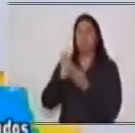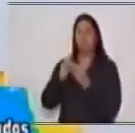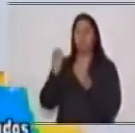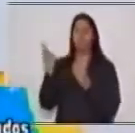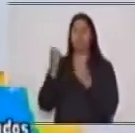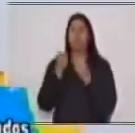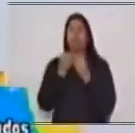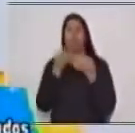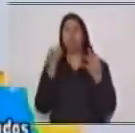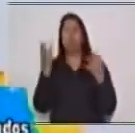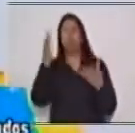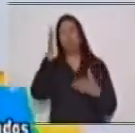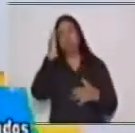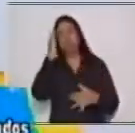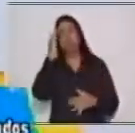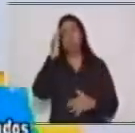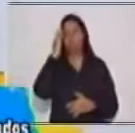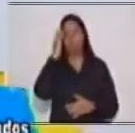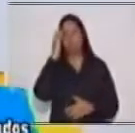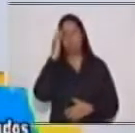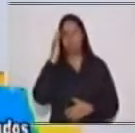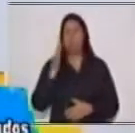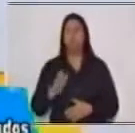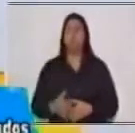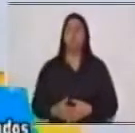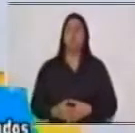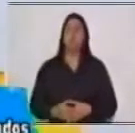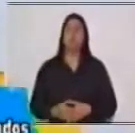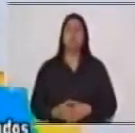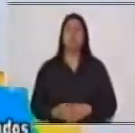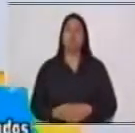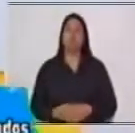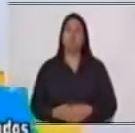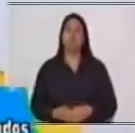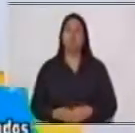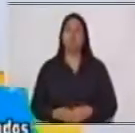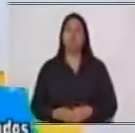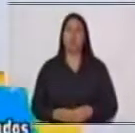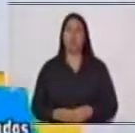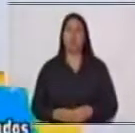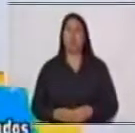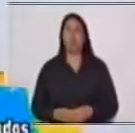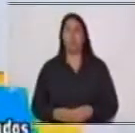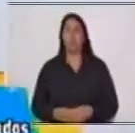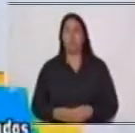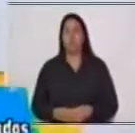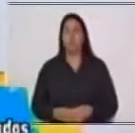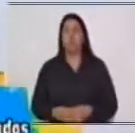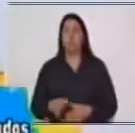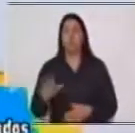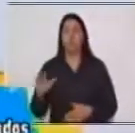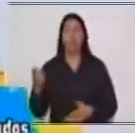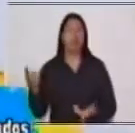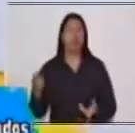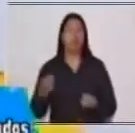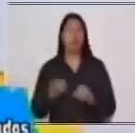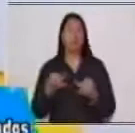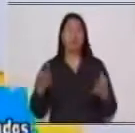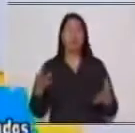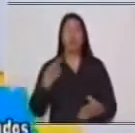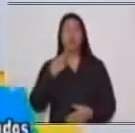2 son 9 y como no llevo nada, solo bajo el 2. Entonces mi resultado